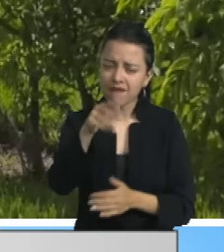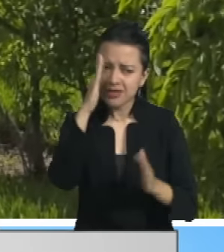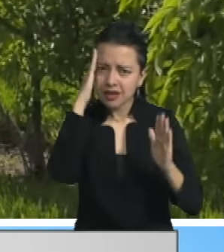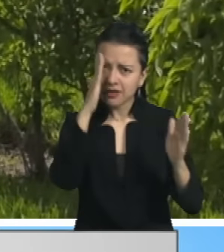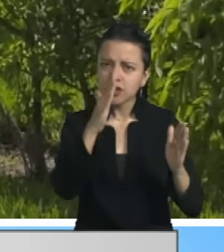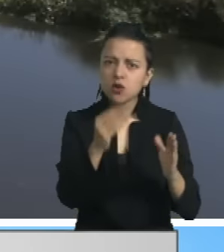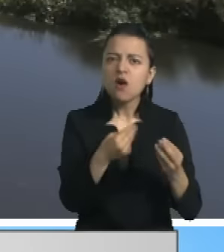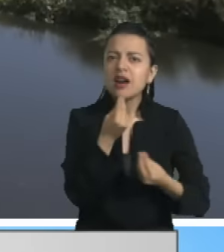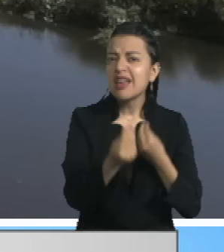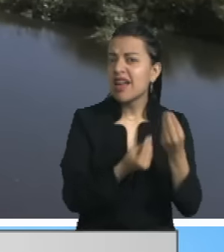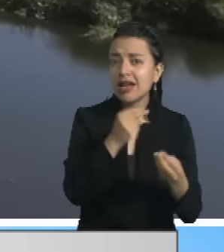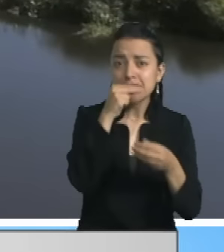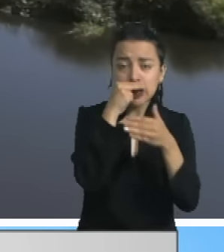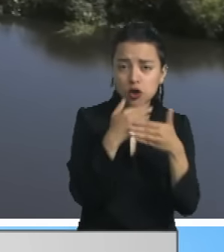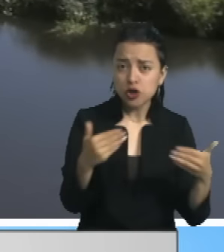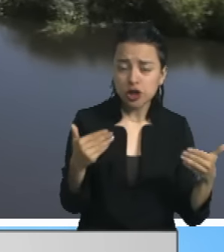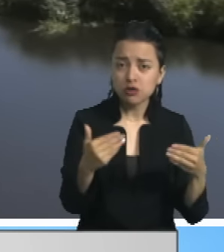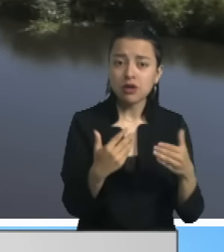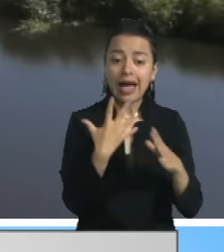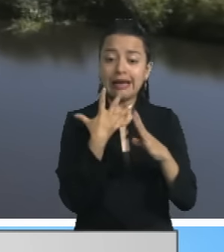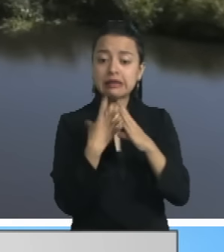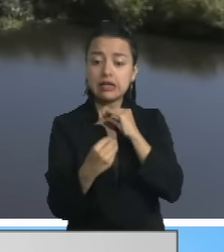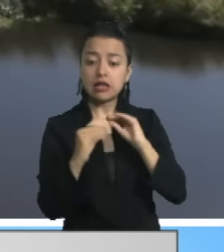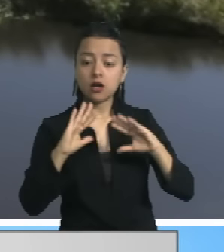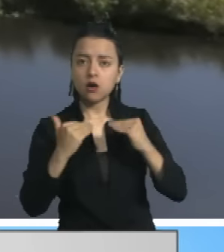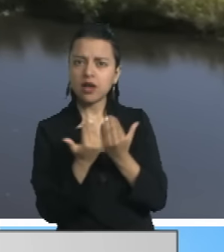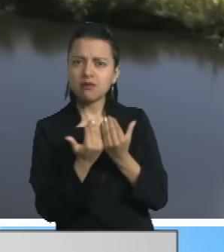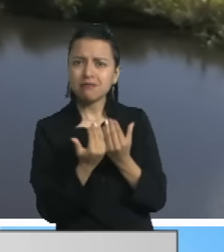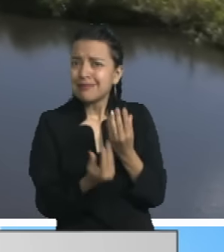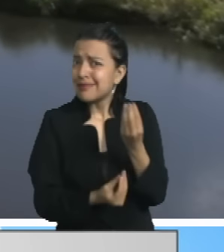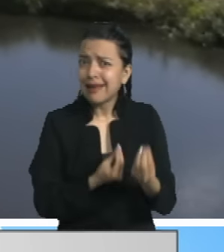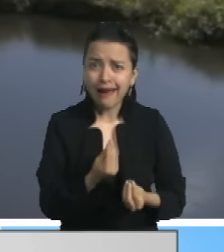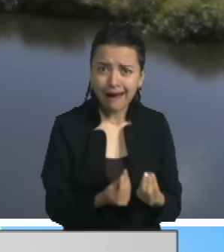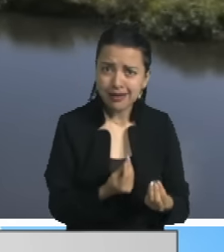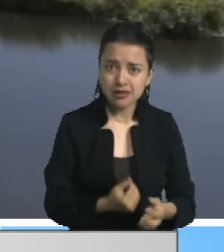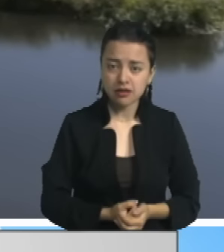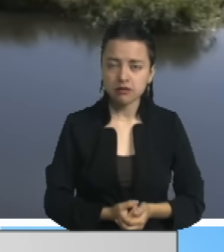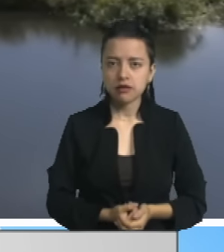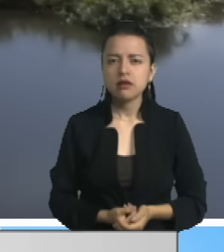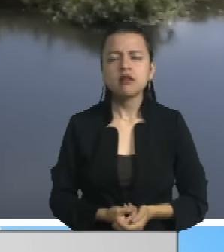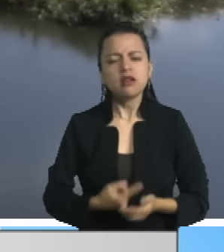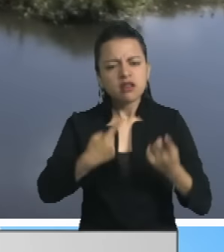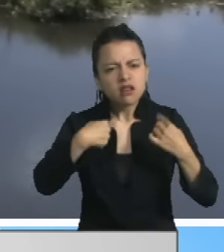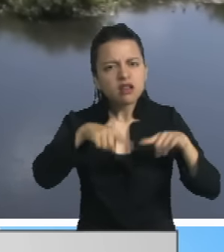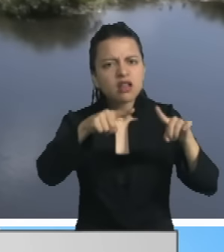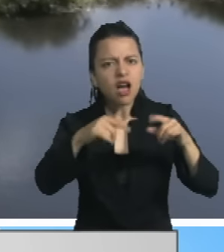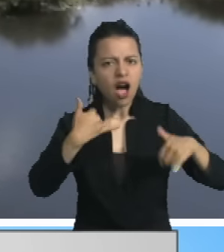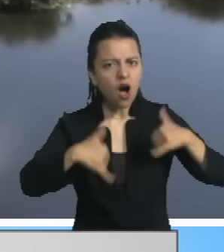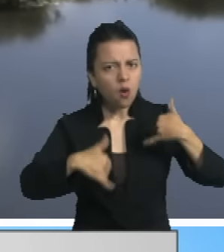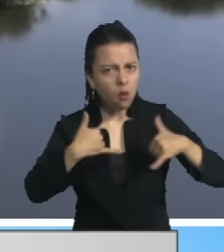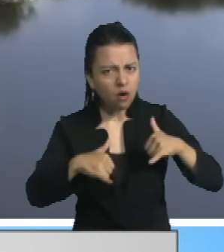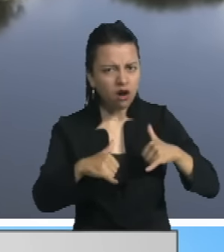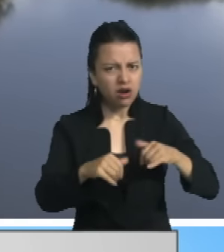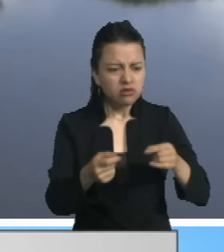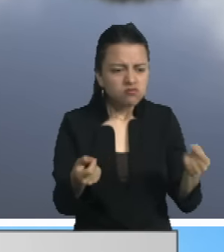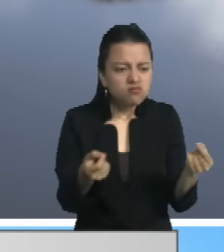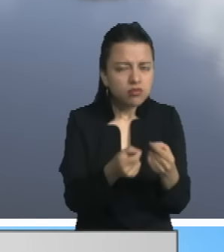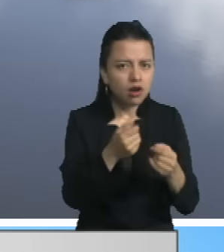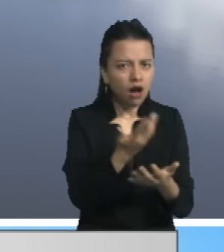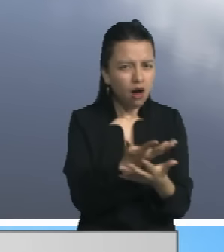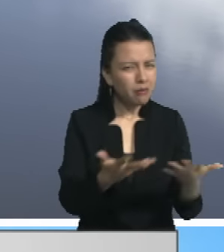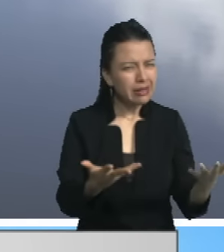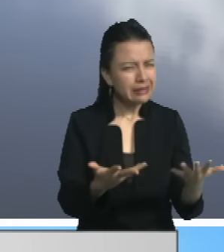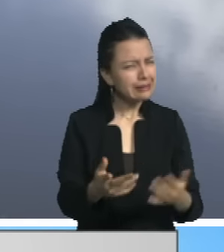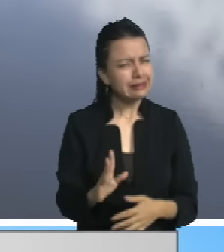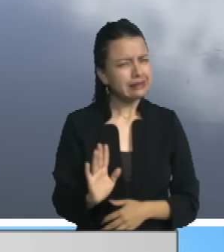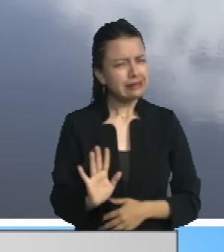niños después de que salen del colegio y Asimismo de que eviten que jueguen cerca el humedal un lamentable caso Entonces que